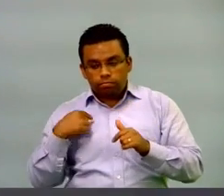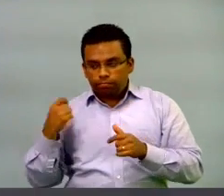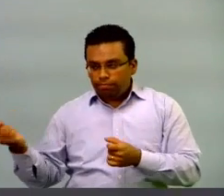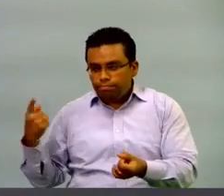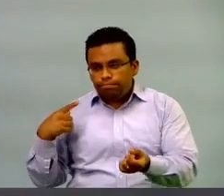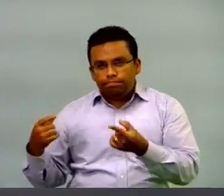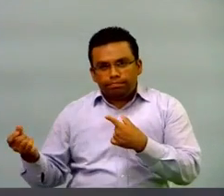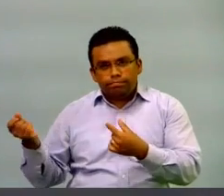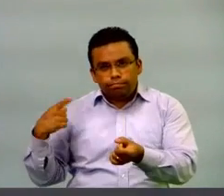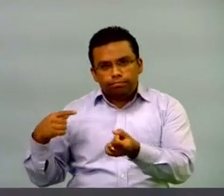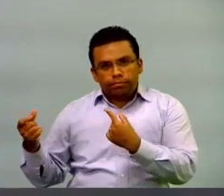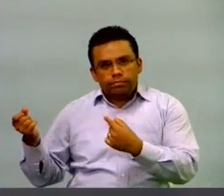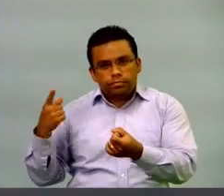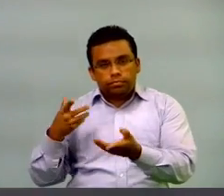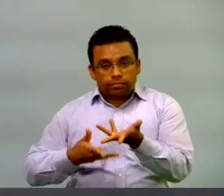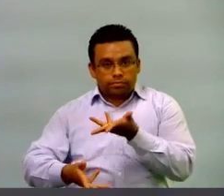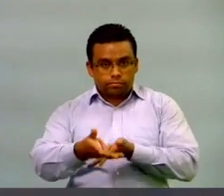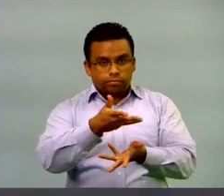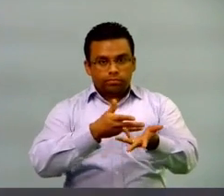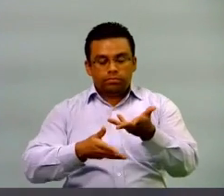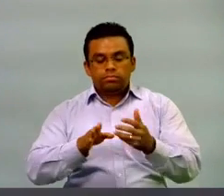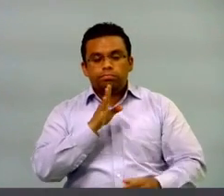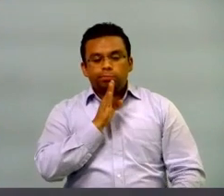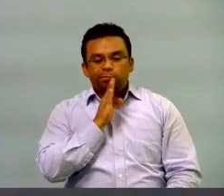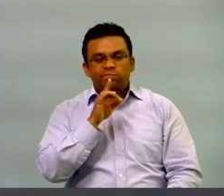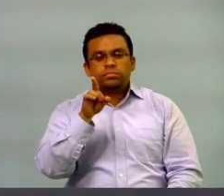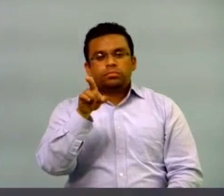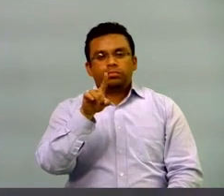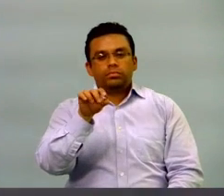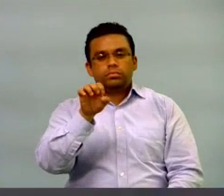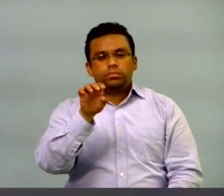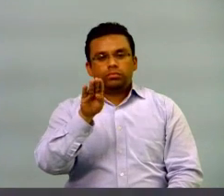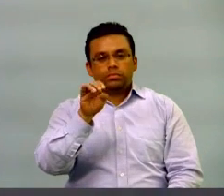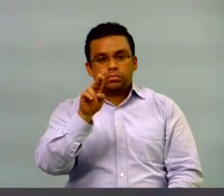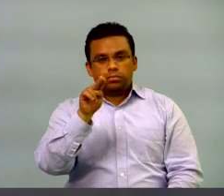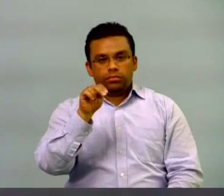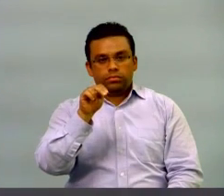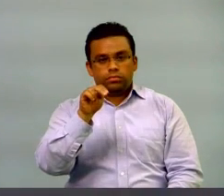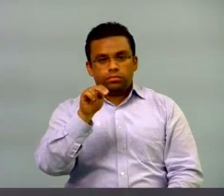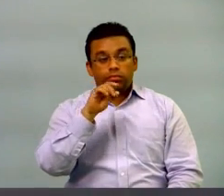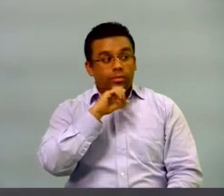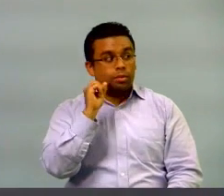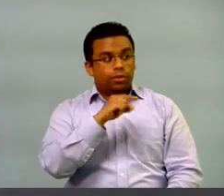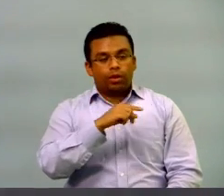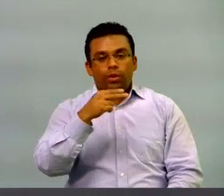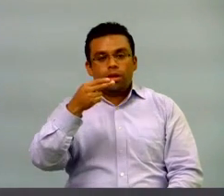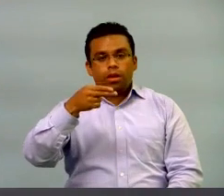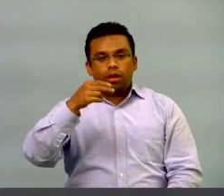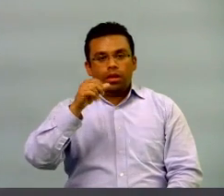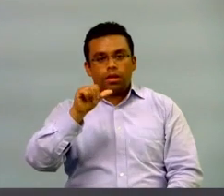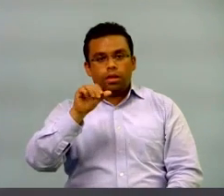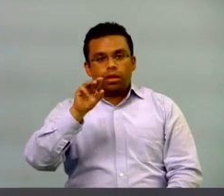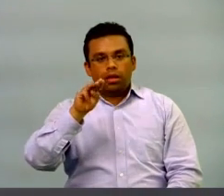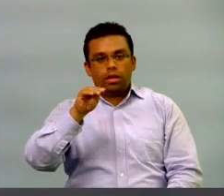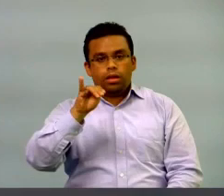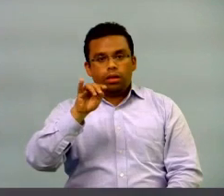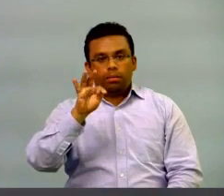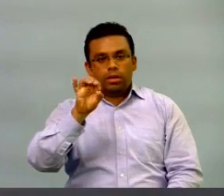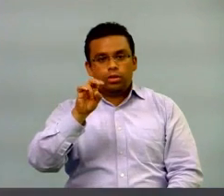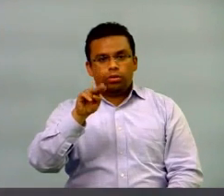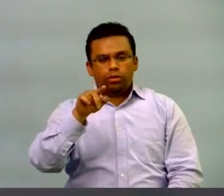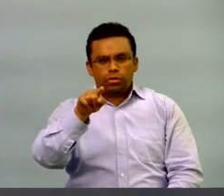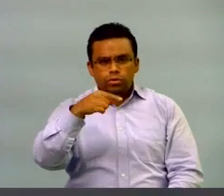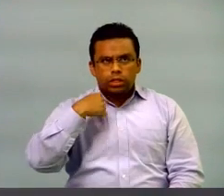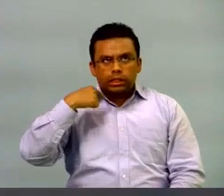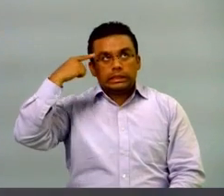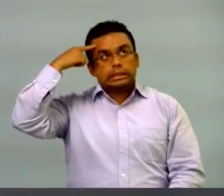compartiendo. Sebastián Reyes le pregunta al profe Hamilton, dice, ¿de dónde se inspiró